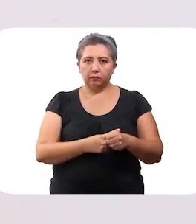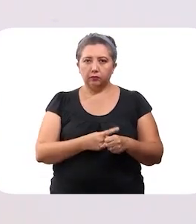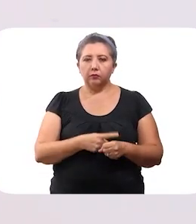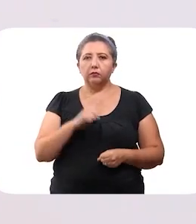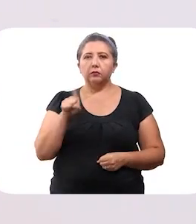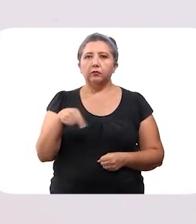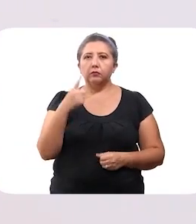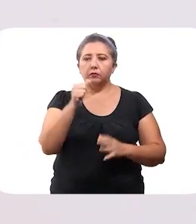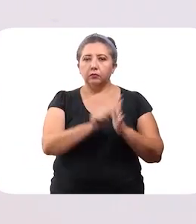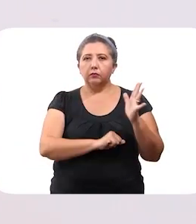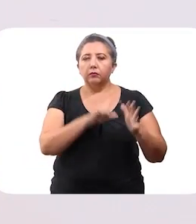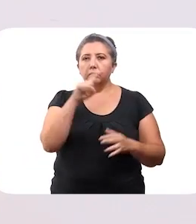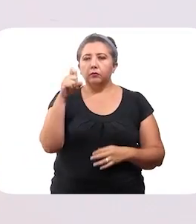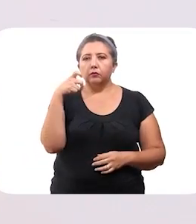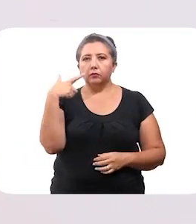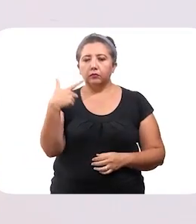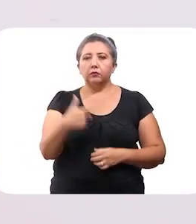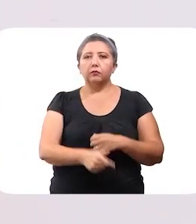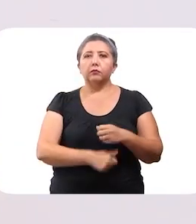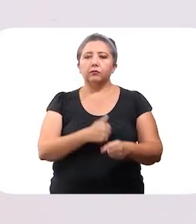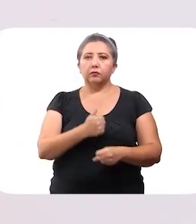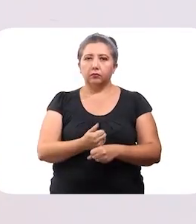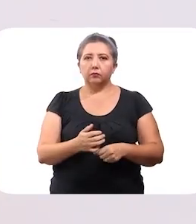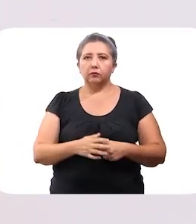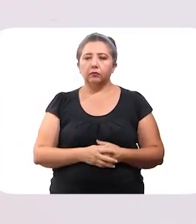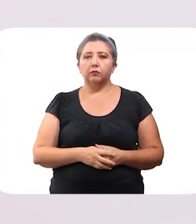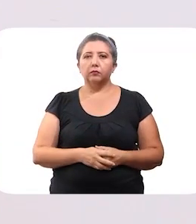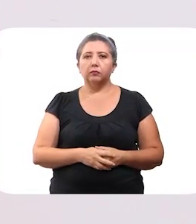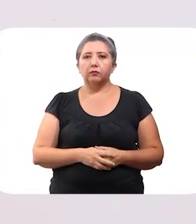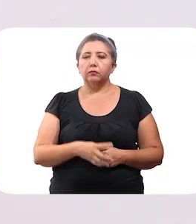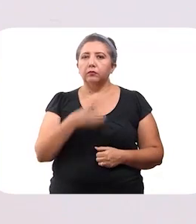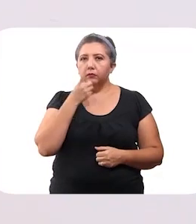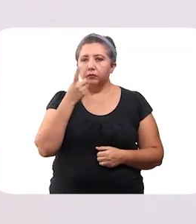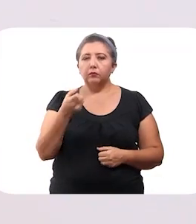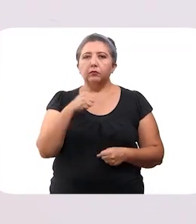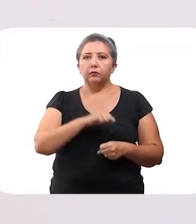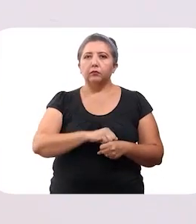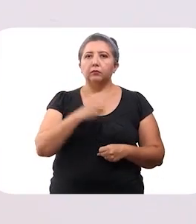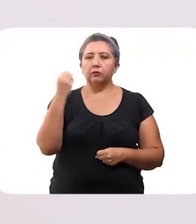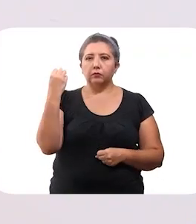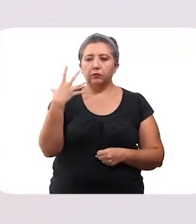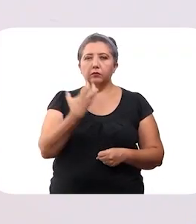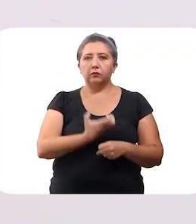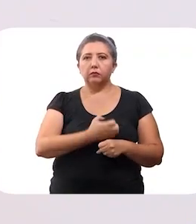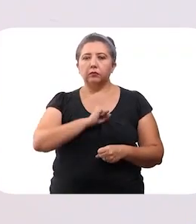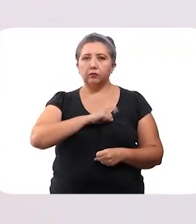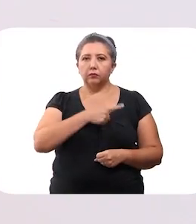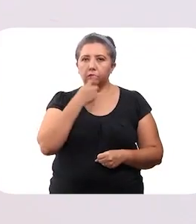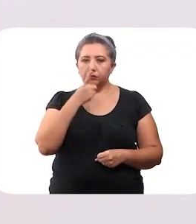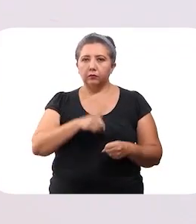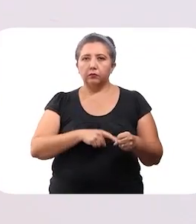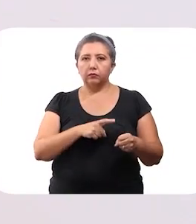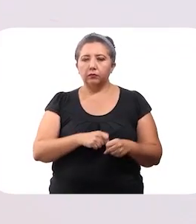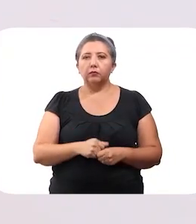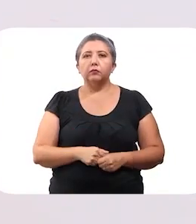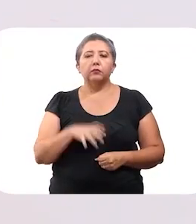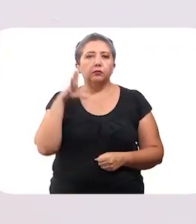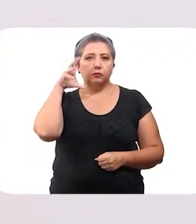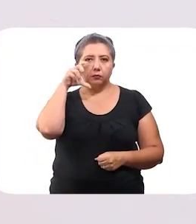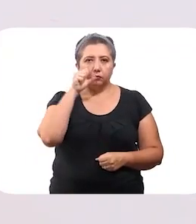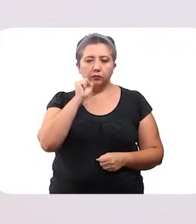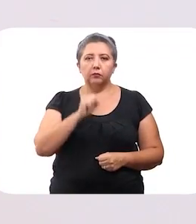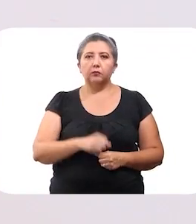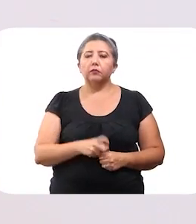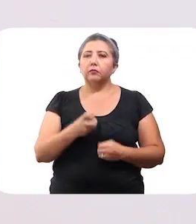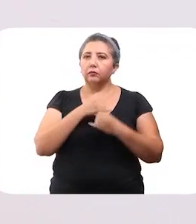edad de los casos es de 1 mes a 107 años. Los indicadores semanales del Semáforo Estatal de Salud marcan color